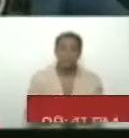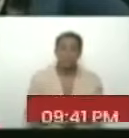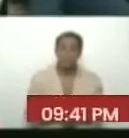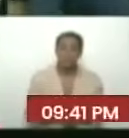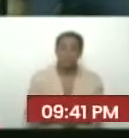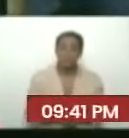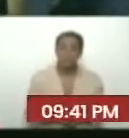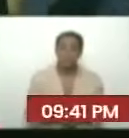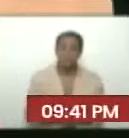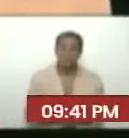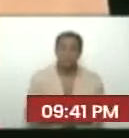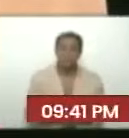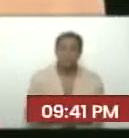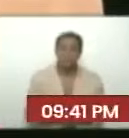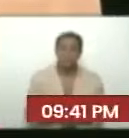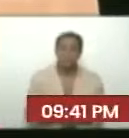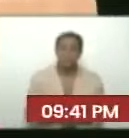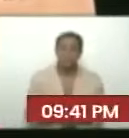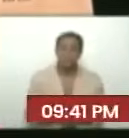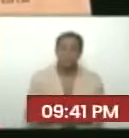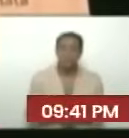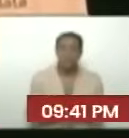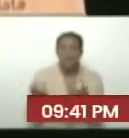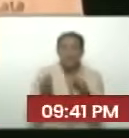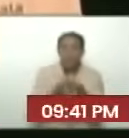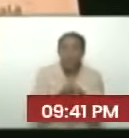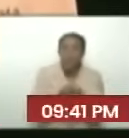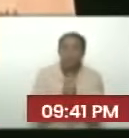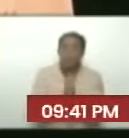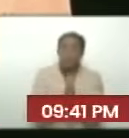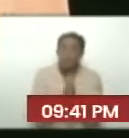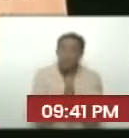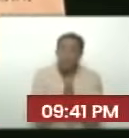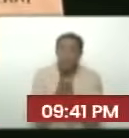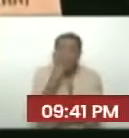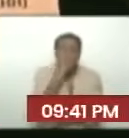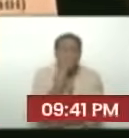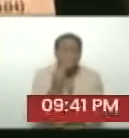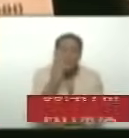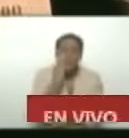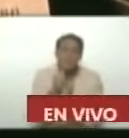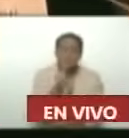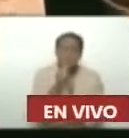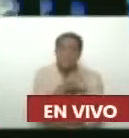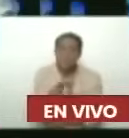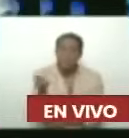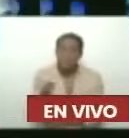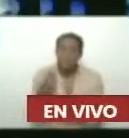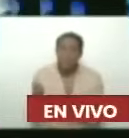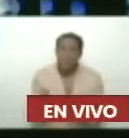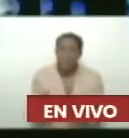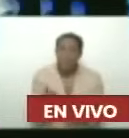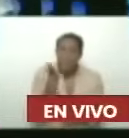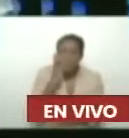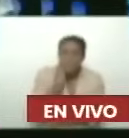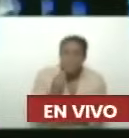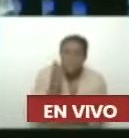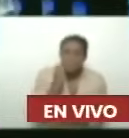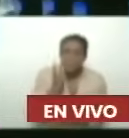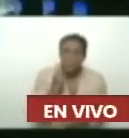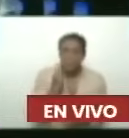juventud argentina, por favor, aquí a mi lado. ¿Cómo fue la experiencia? ¿Quién de ustedes me puede contar? ¿Ah?